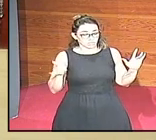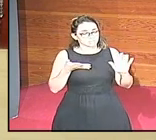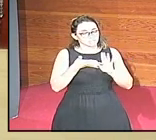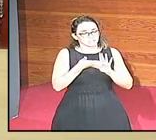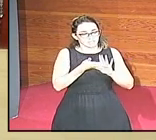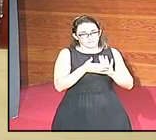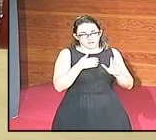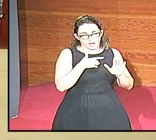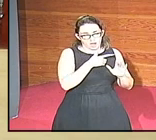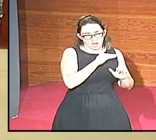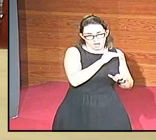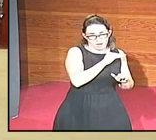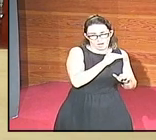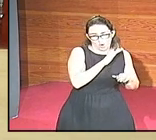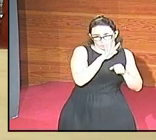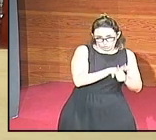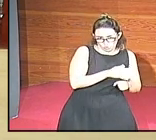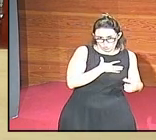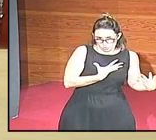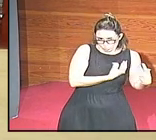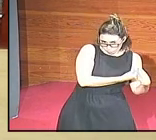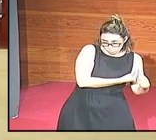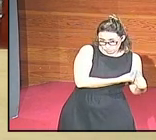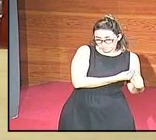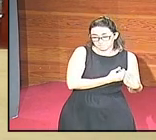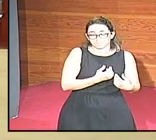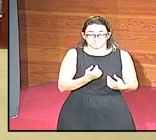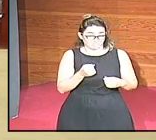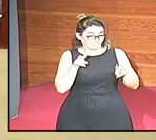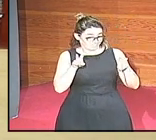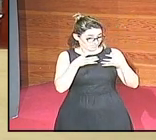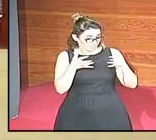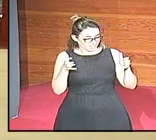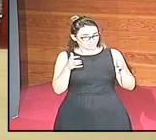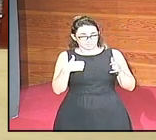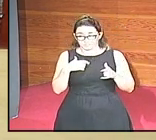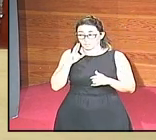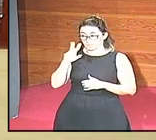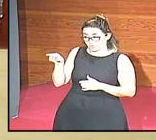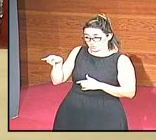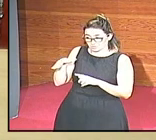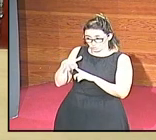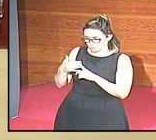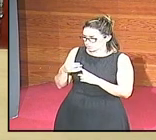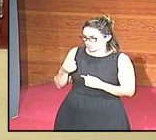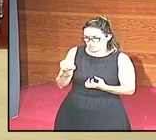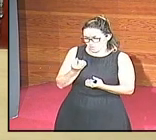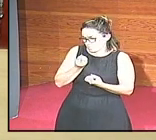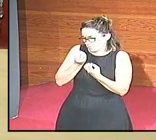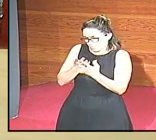Yo tengo la sensación de que aquí, con, vamos, hay que decir mil veces que ha sido Putin el que ha